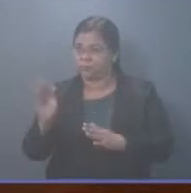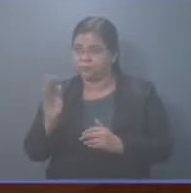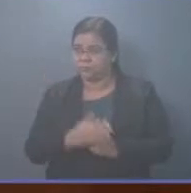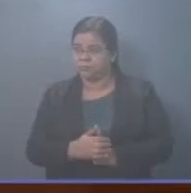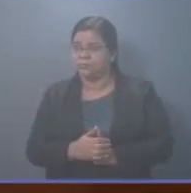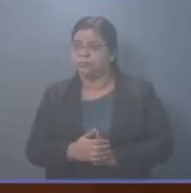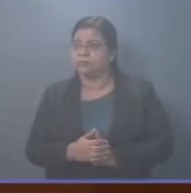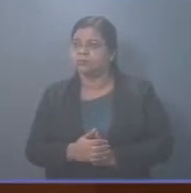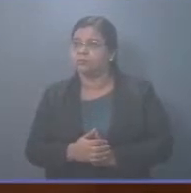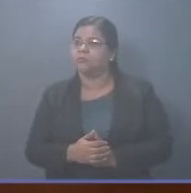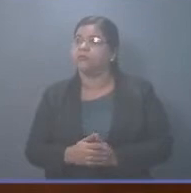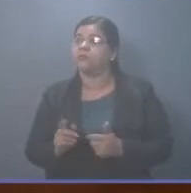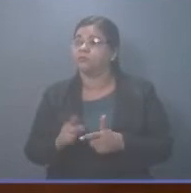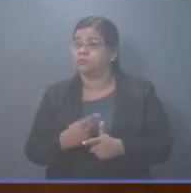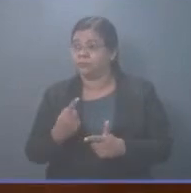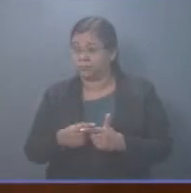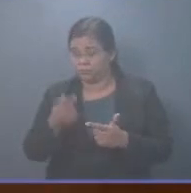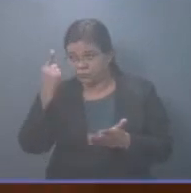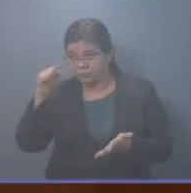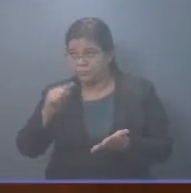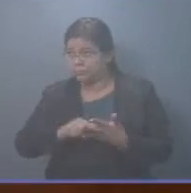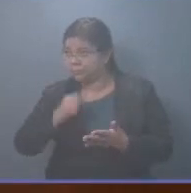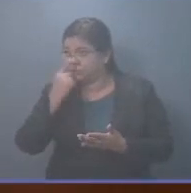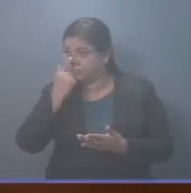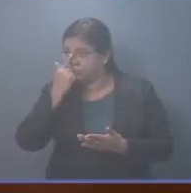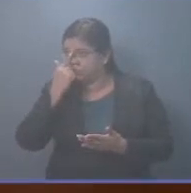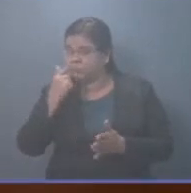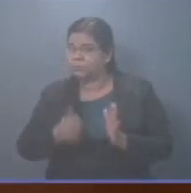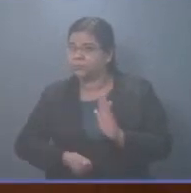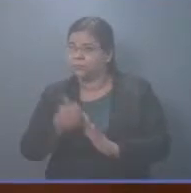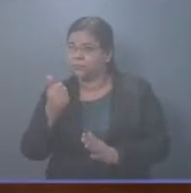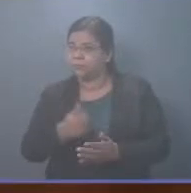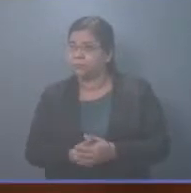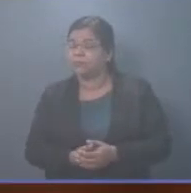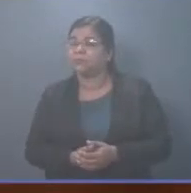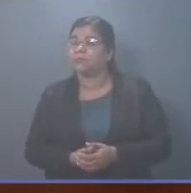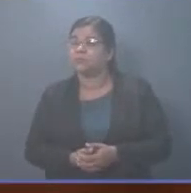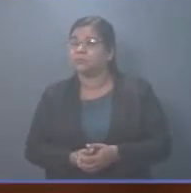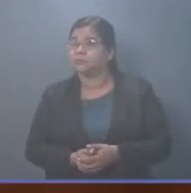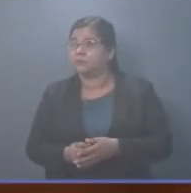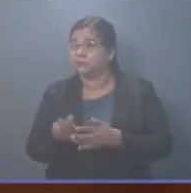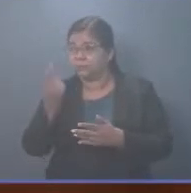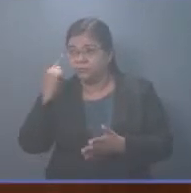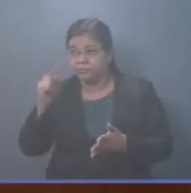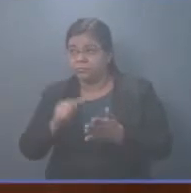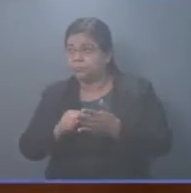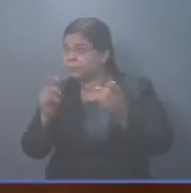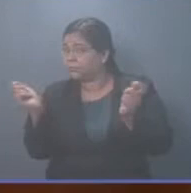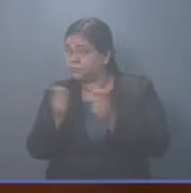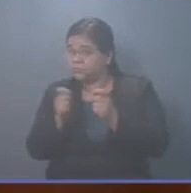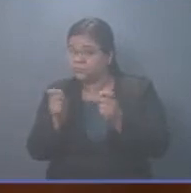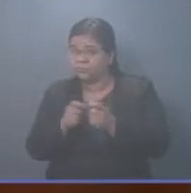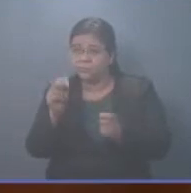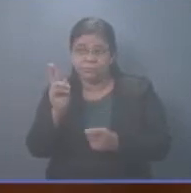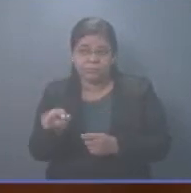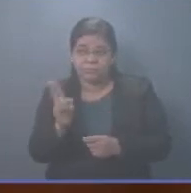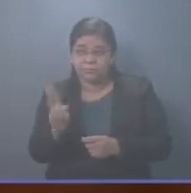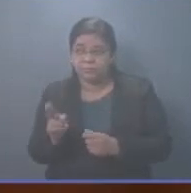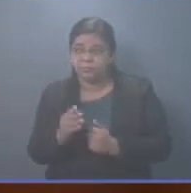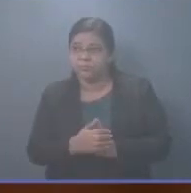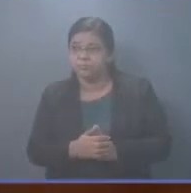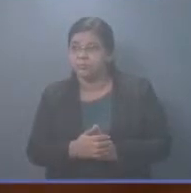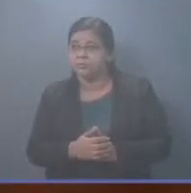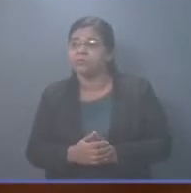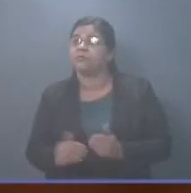la Ley Especial de Inclusión de las Personas con Discapacidad, donde se dejó esta misma disposición exactamente en los mismos términos,